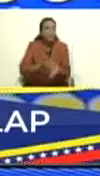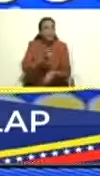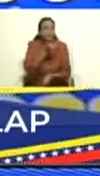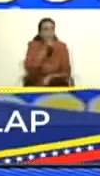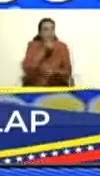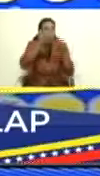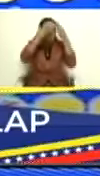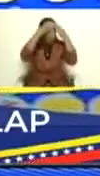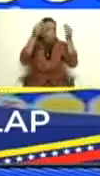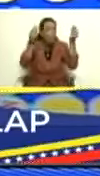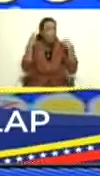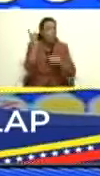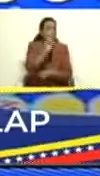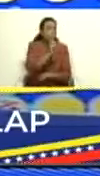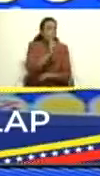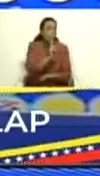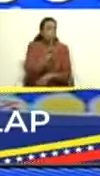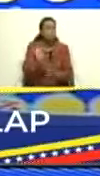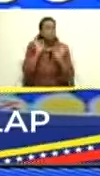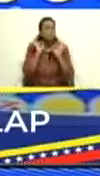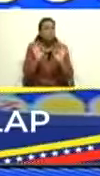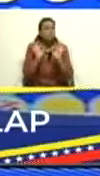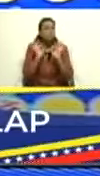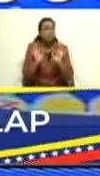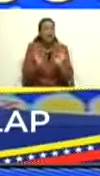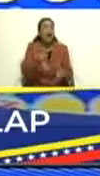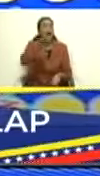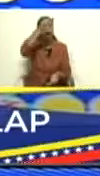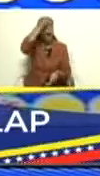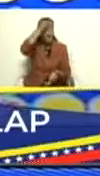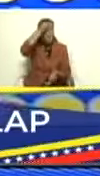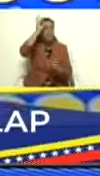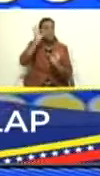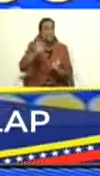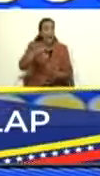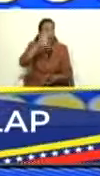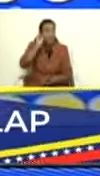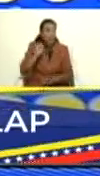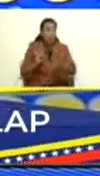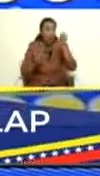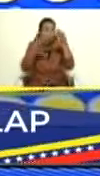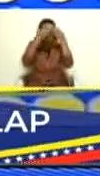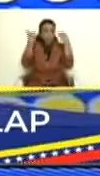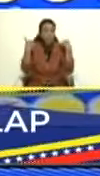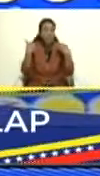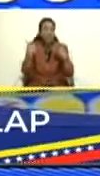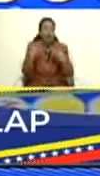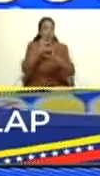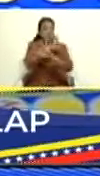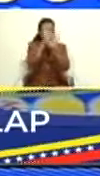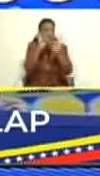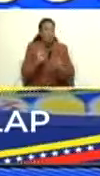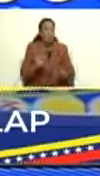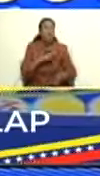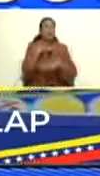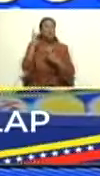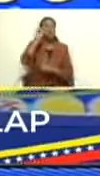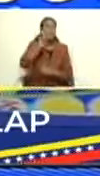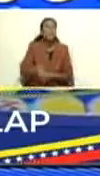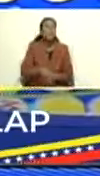olvidar, pero sobre todo para aprender que todo olvido es una forma de morir.